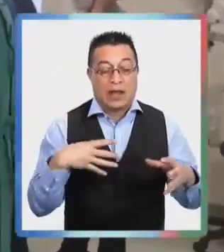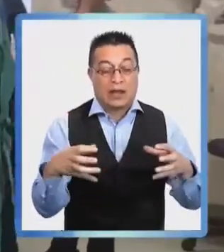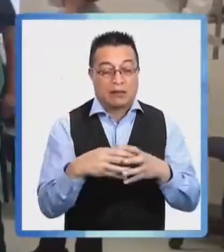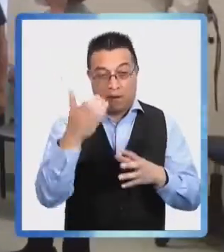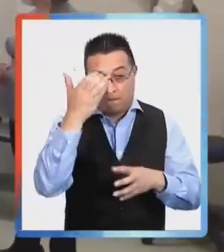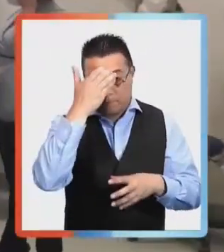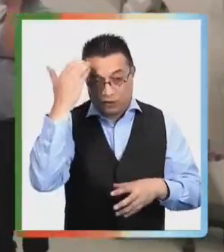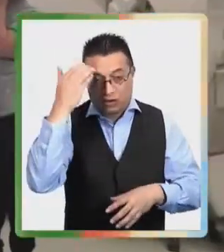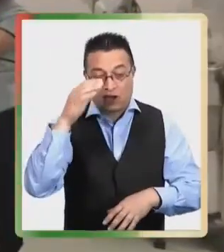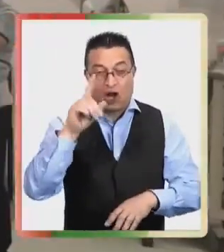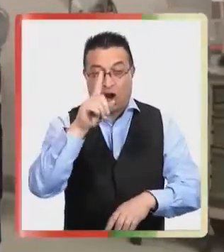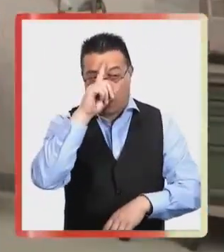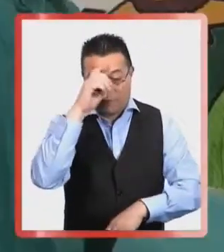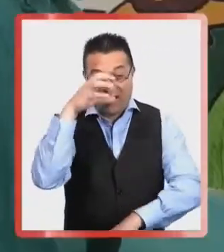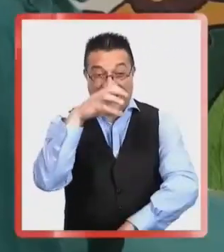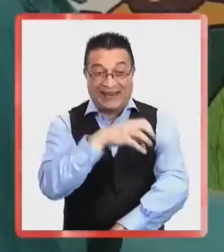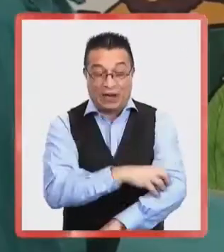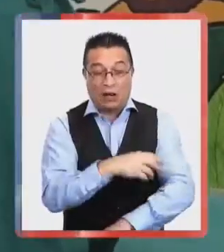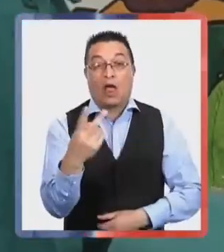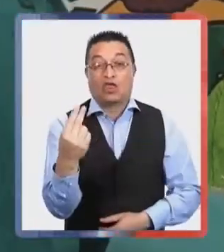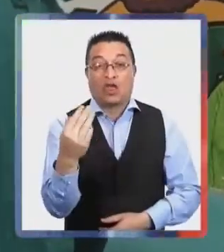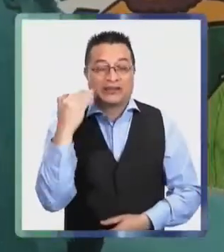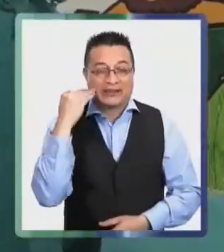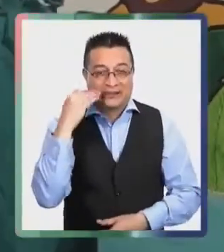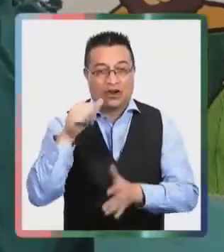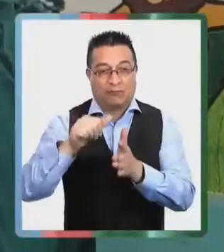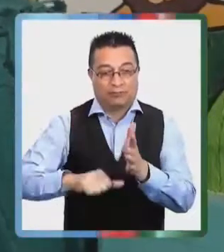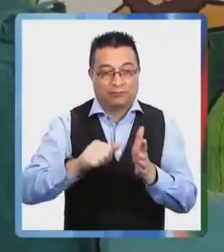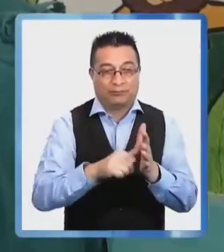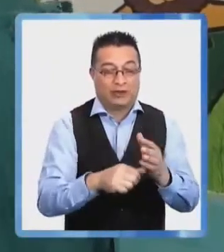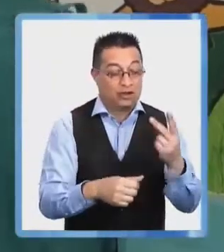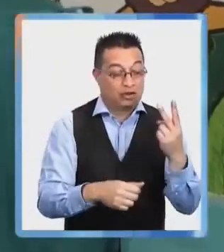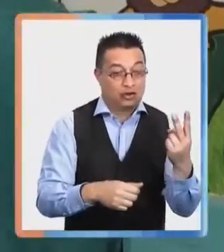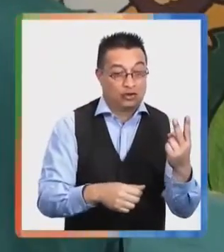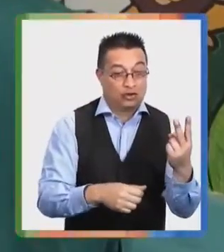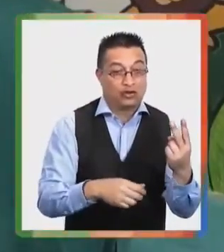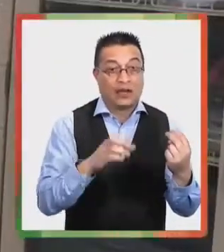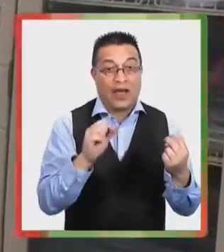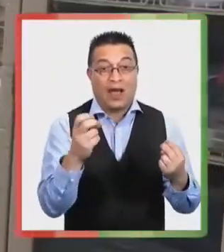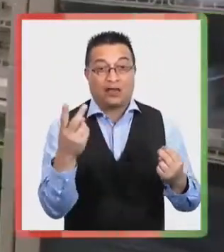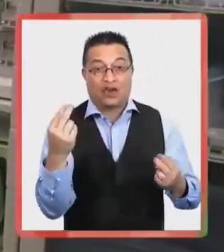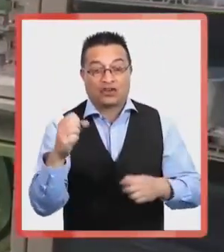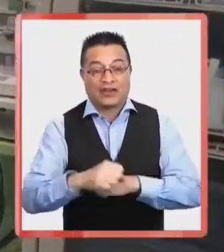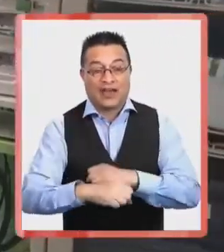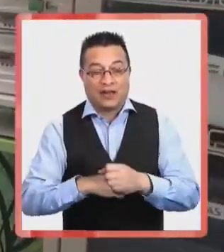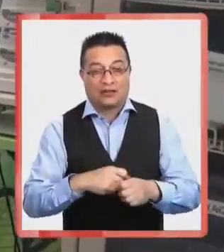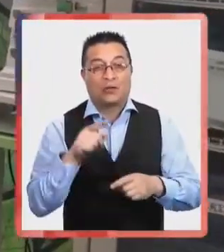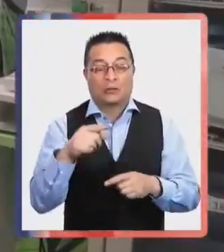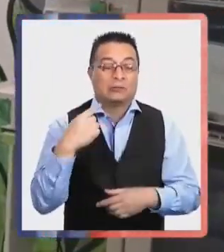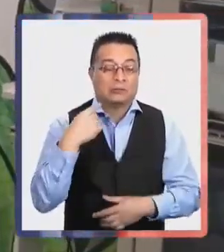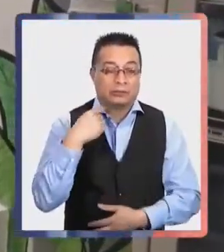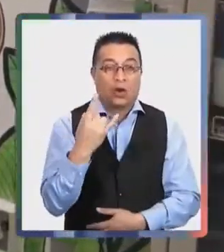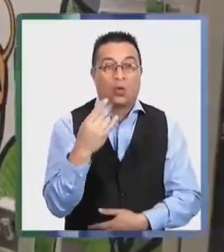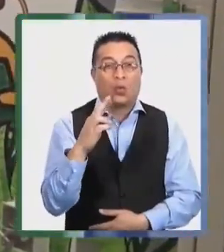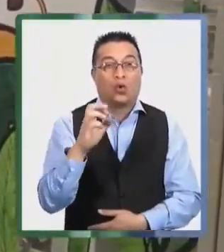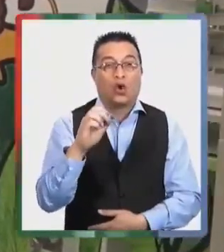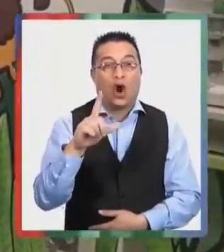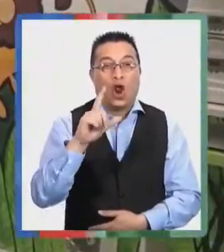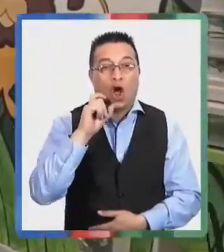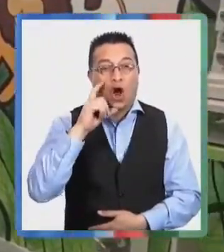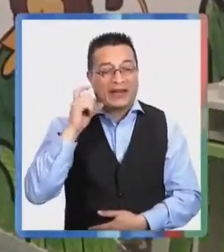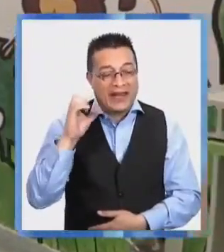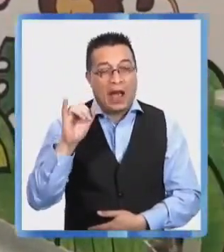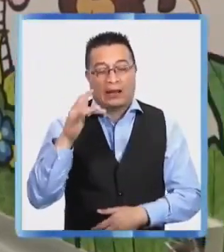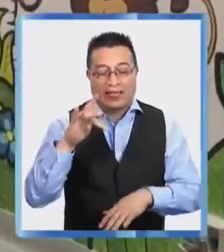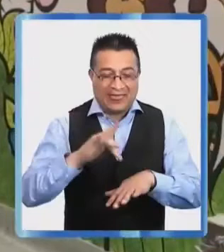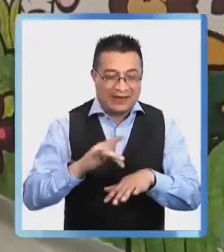equipo de profesionales del Hospital Regional para operar a 12 niños de entre 2 y 12 años. Les corrigieron patologías urológicas de